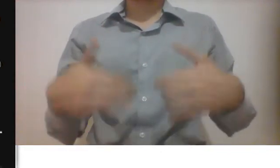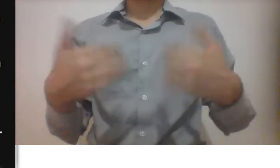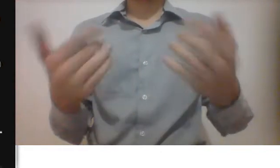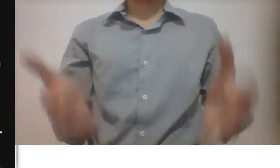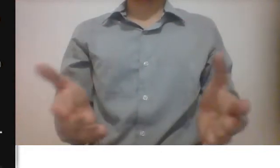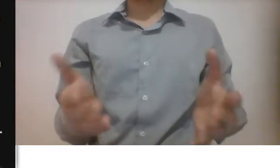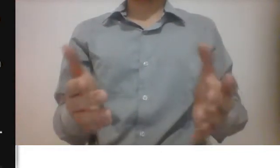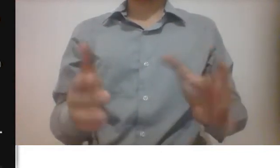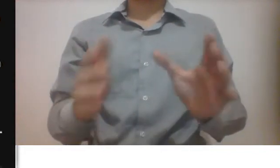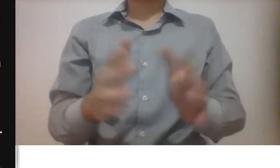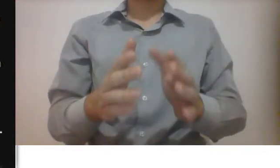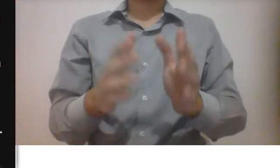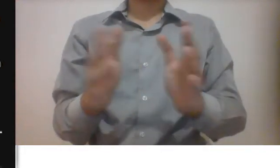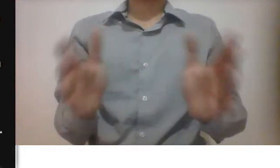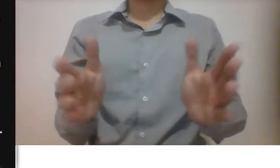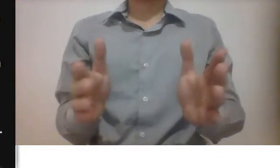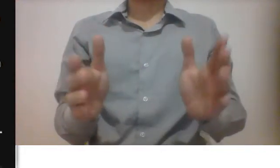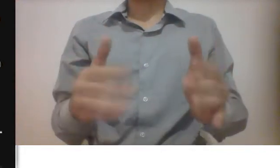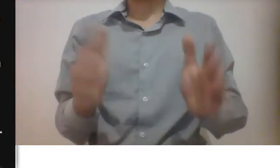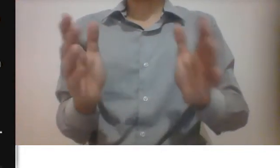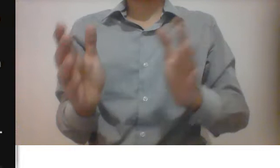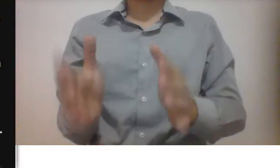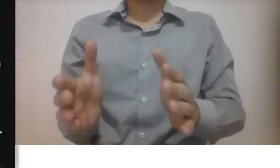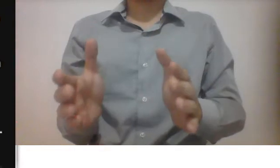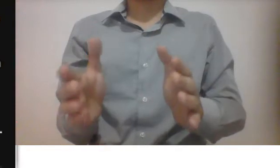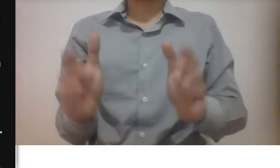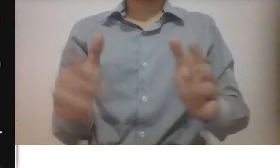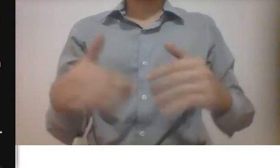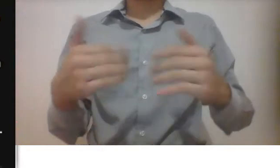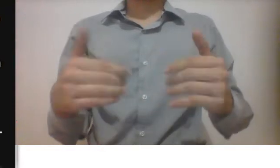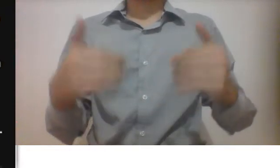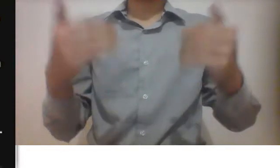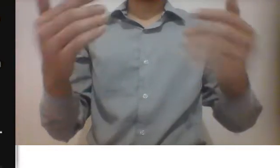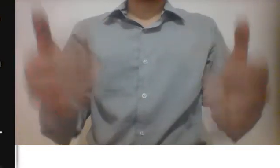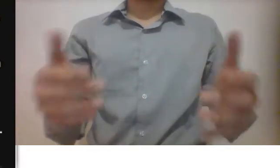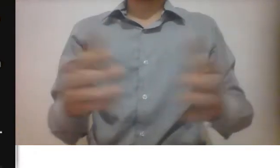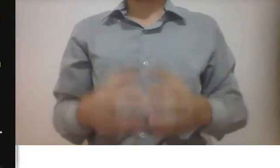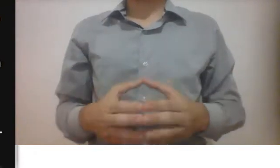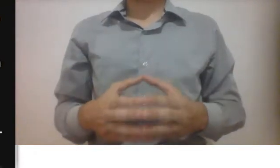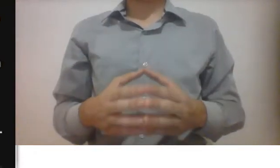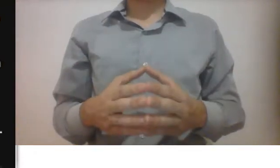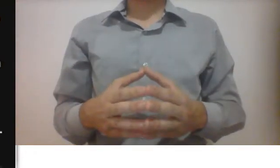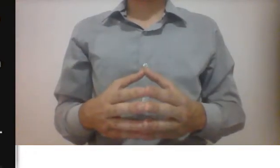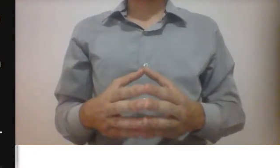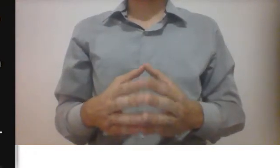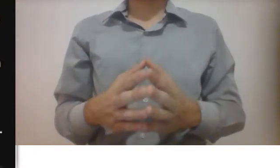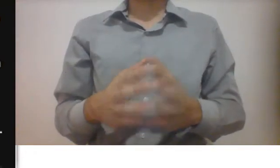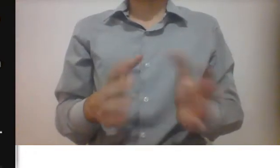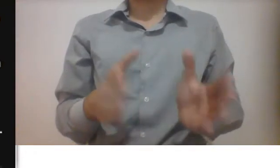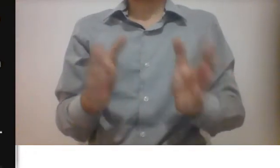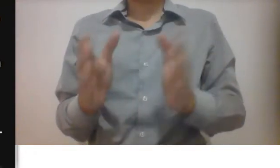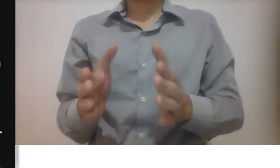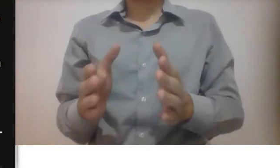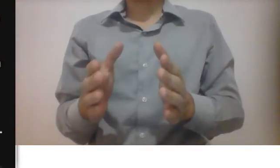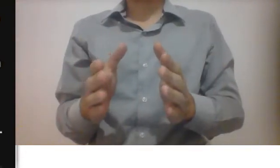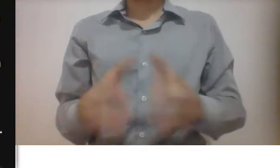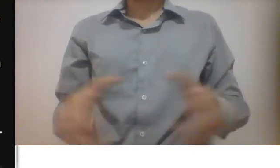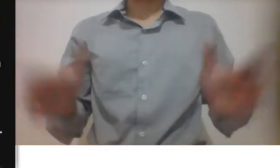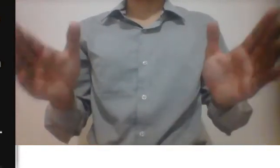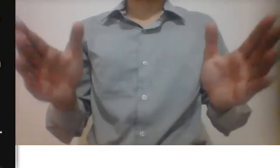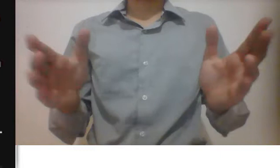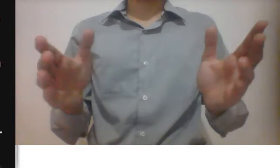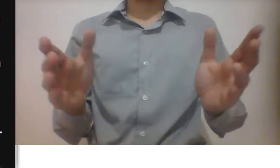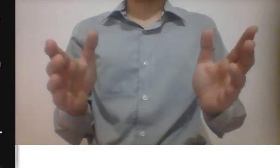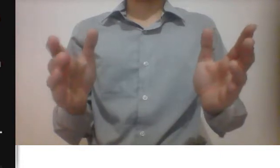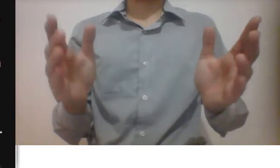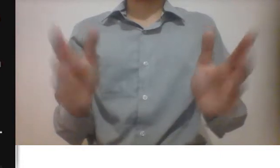irregularidades? Lo más probable es que se traten de deslindar responsabilidades y que, bueno, esta persona que está siendo señalada por parte del mismo SAT